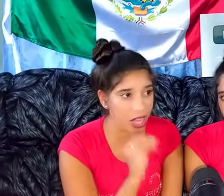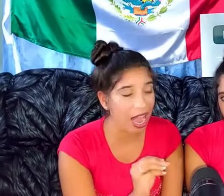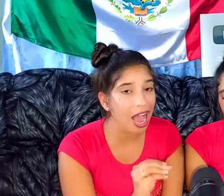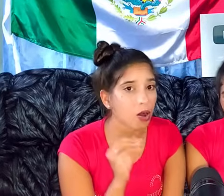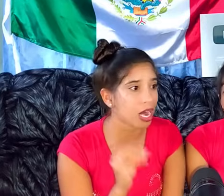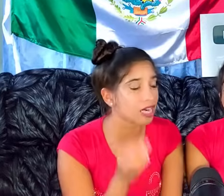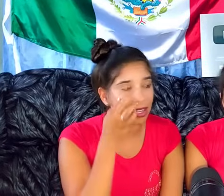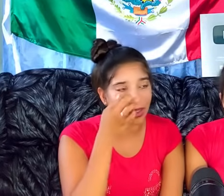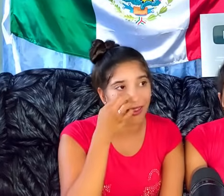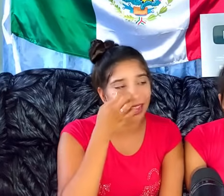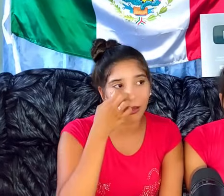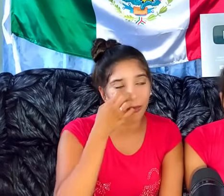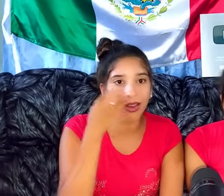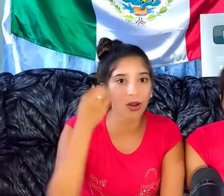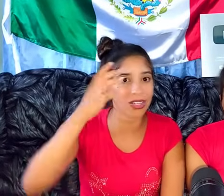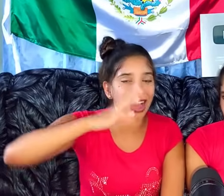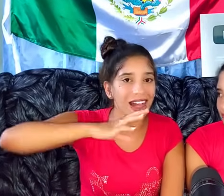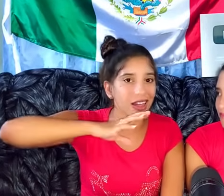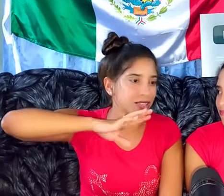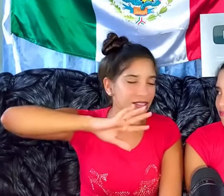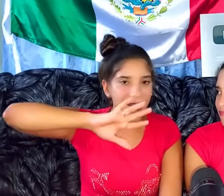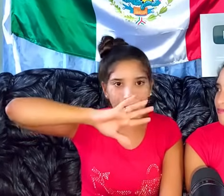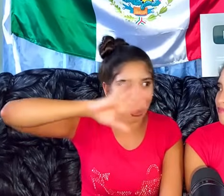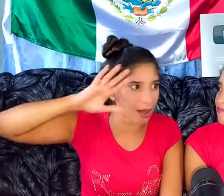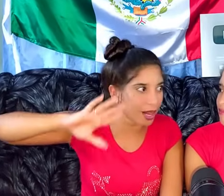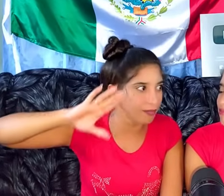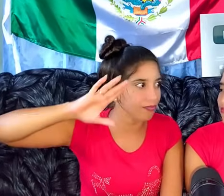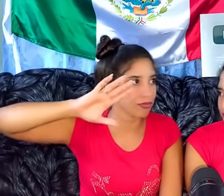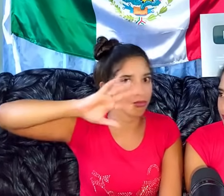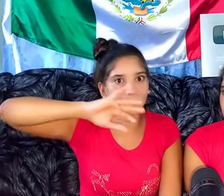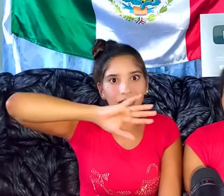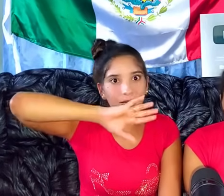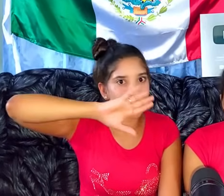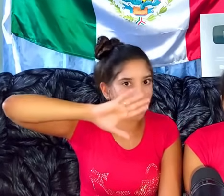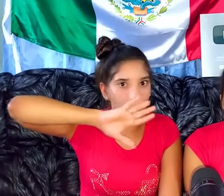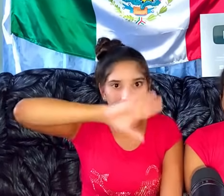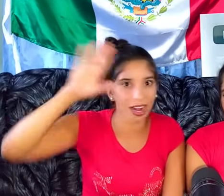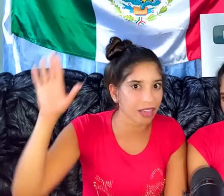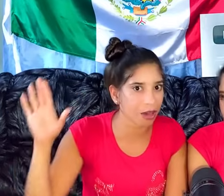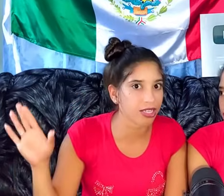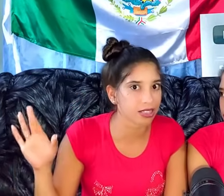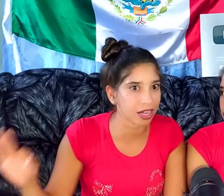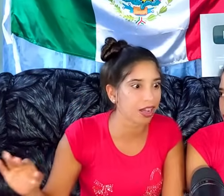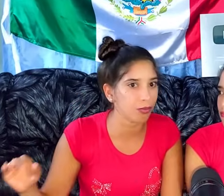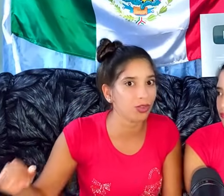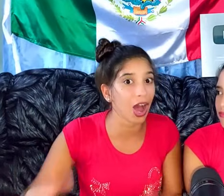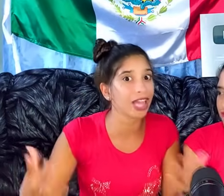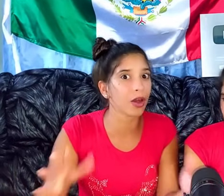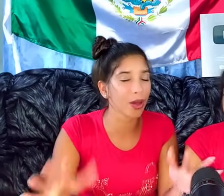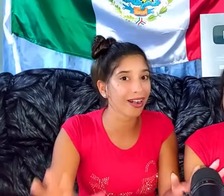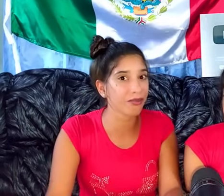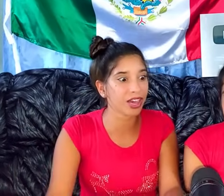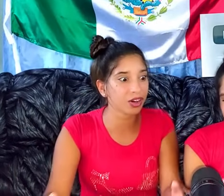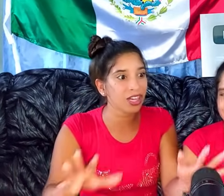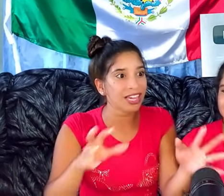mencionado lo llegan a lograr, señores, México ya es imparable. es, vaya, lo más grande que va a existir en el mundo. Hay